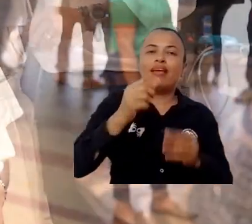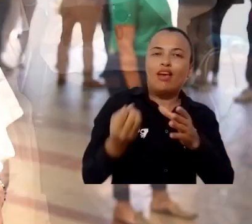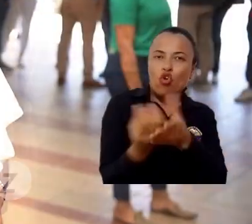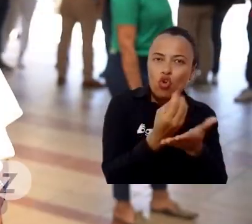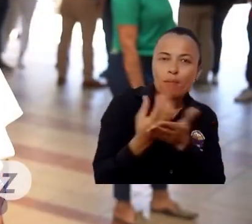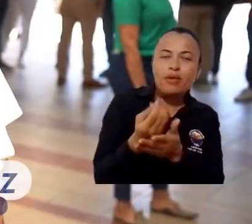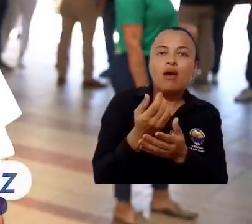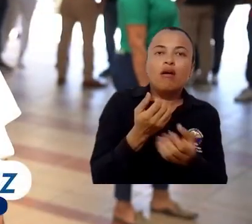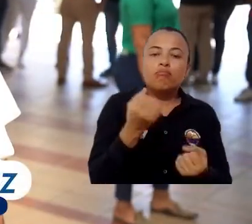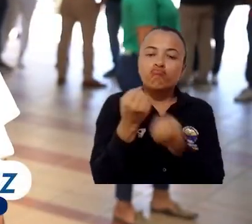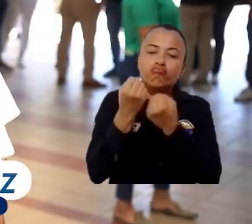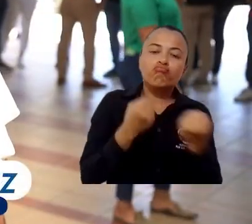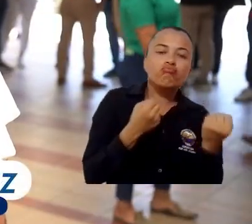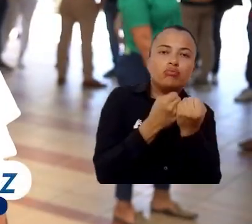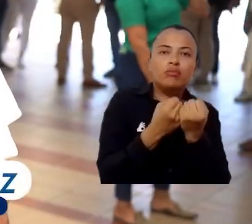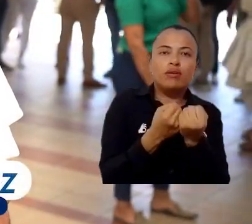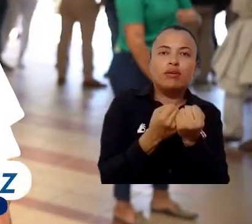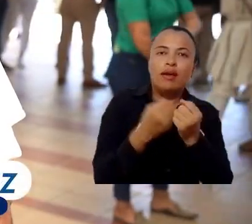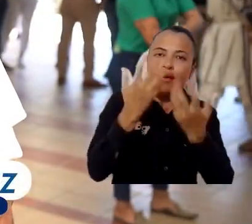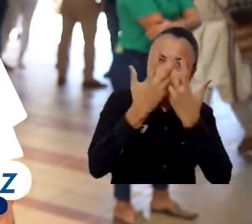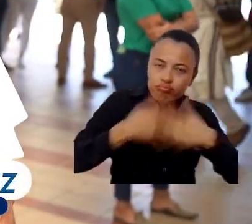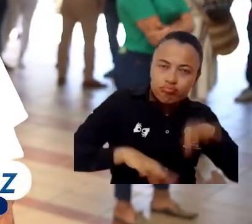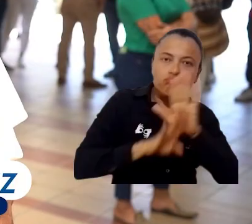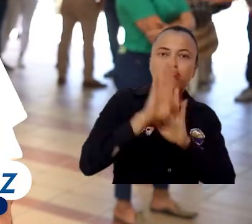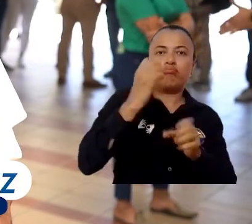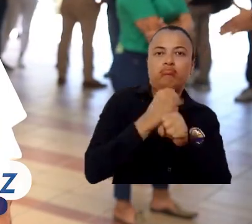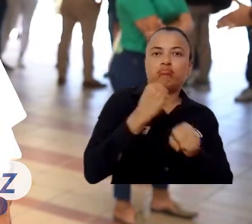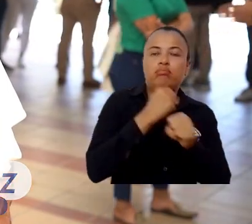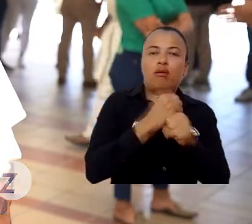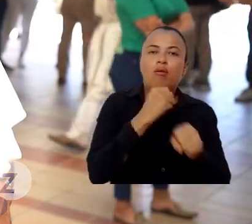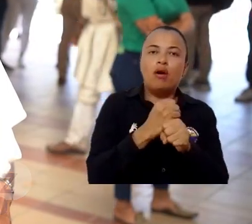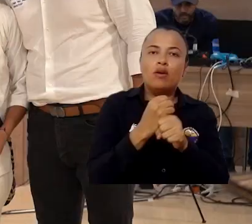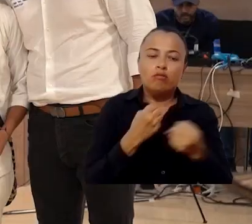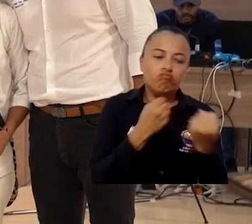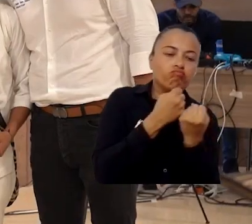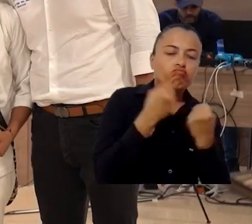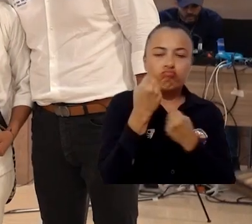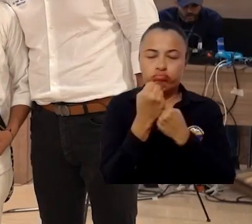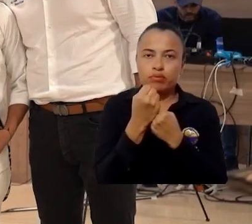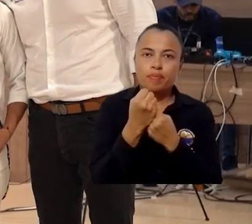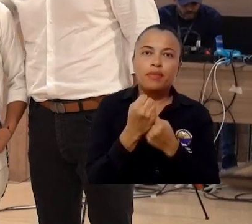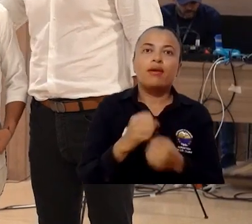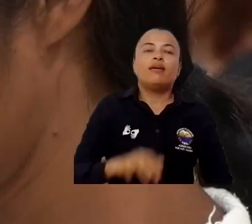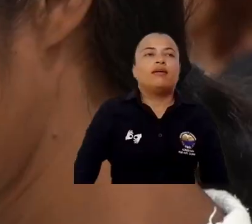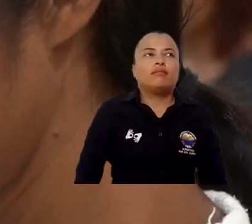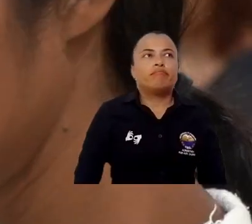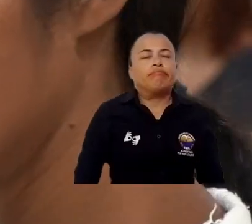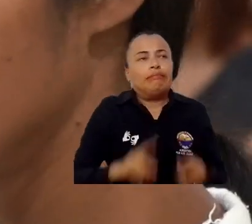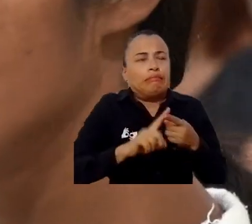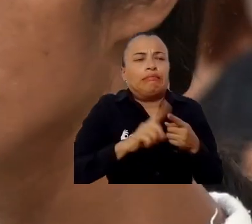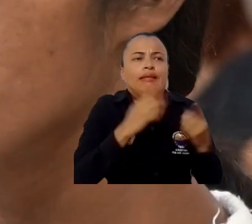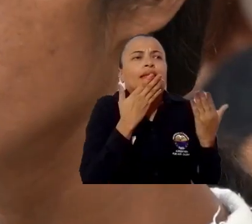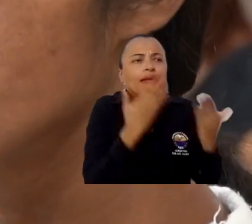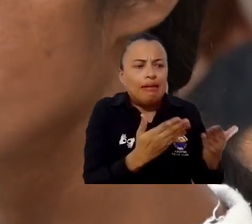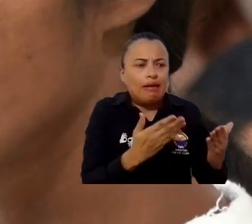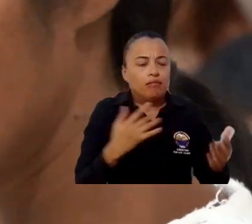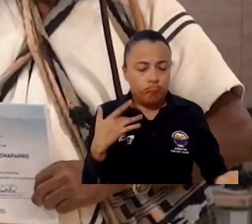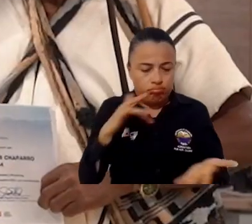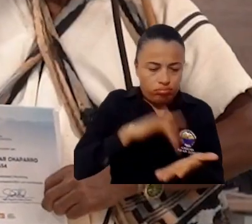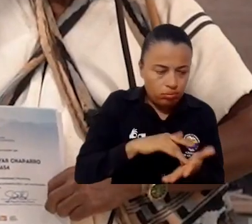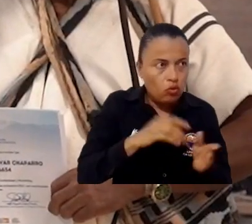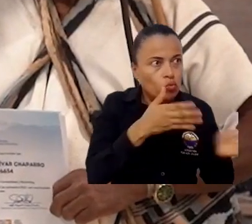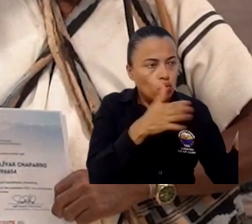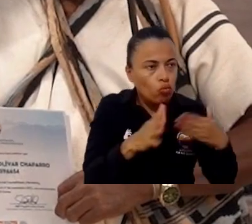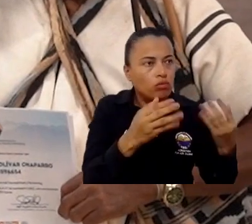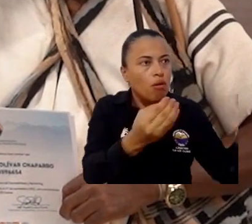cooperativismo. En primer lugar, digamos, darle agradecimiento por esta oportunidad que tuve de asistir en este curso tan importante para que